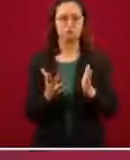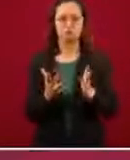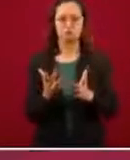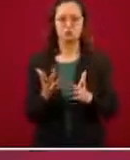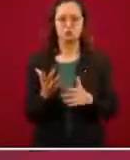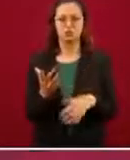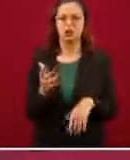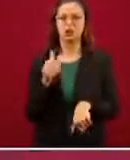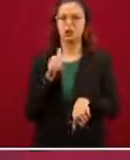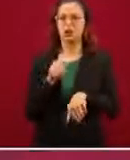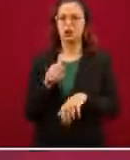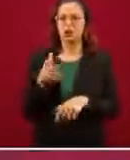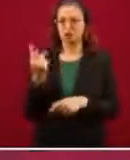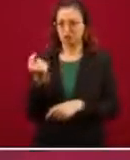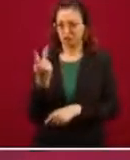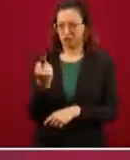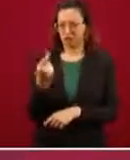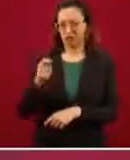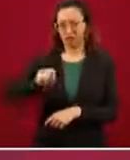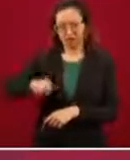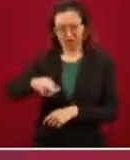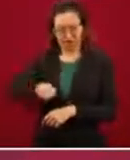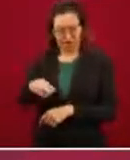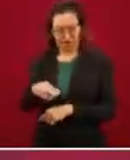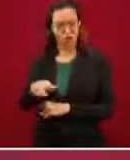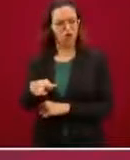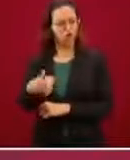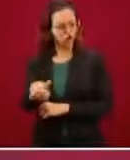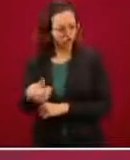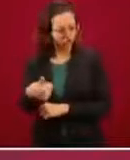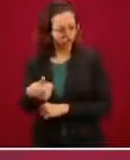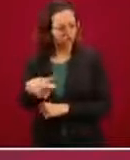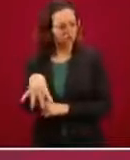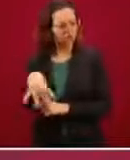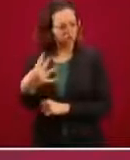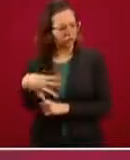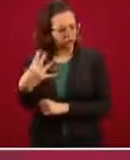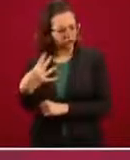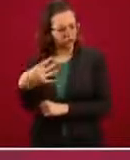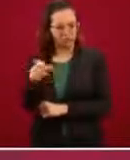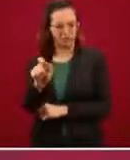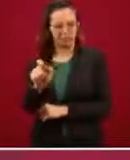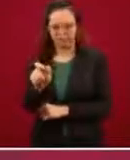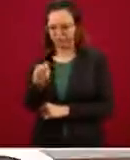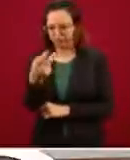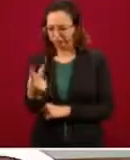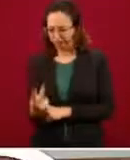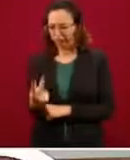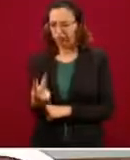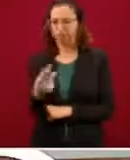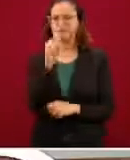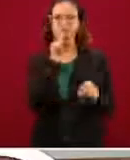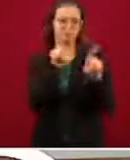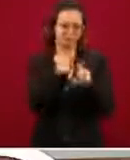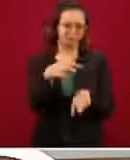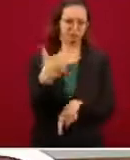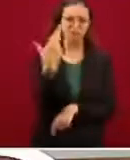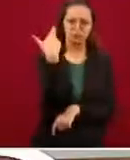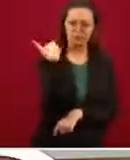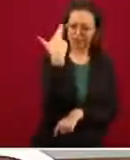del canal 11, del 14, creo que del 22 y también estaciones de radio.